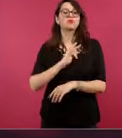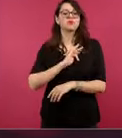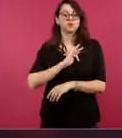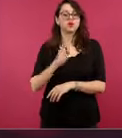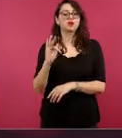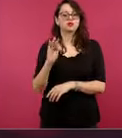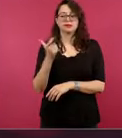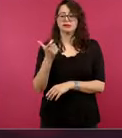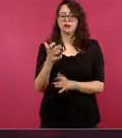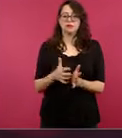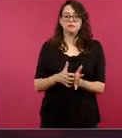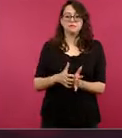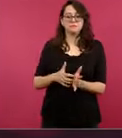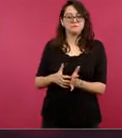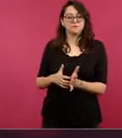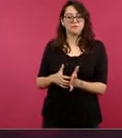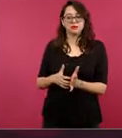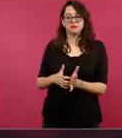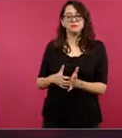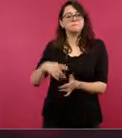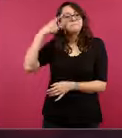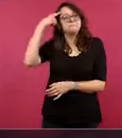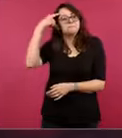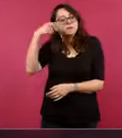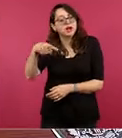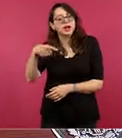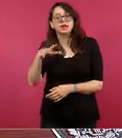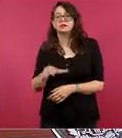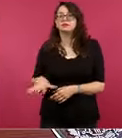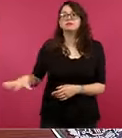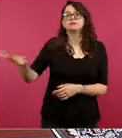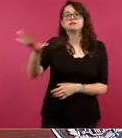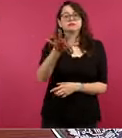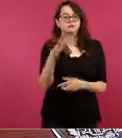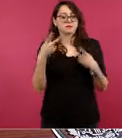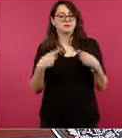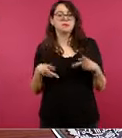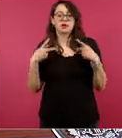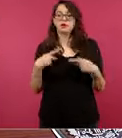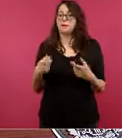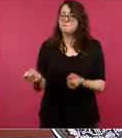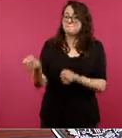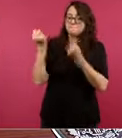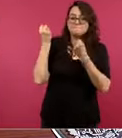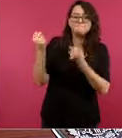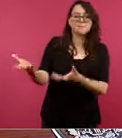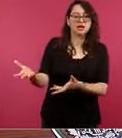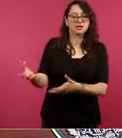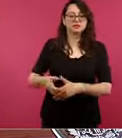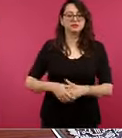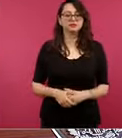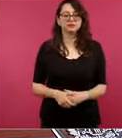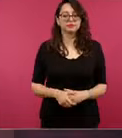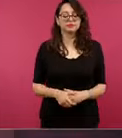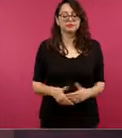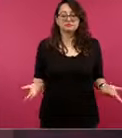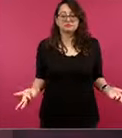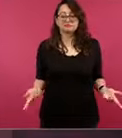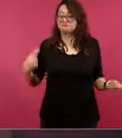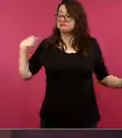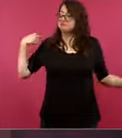ahorrar, y que ese dinero se le iba a destinar al pueblo. Y esa es la